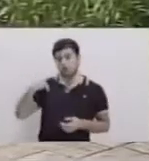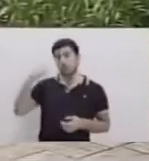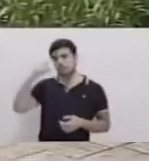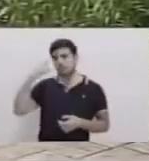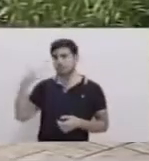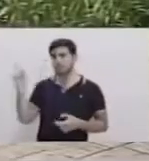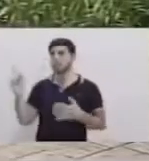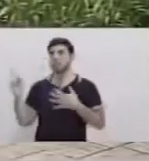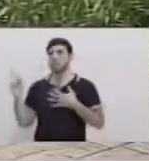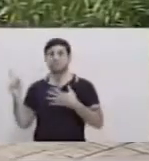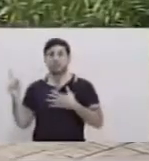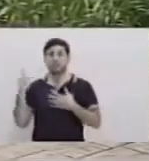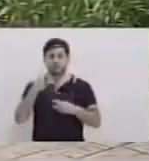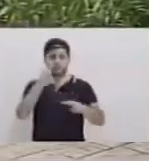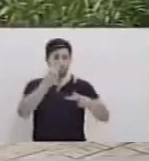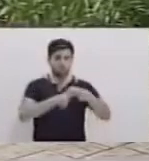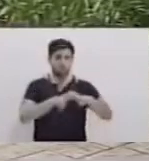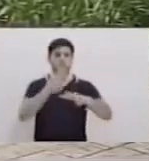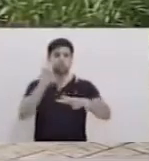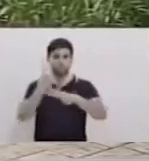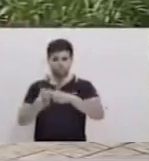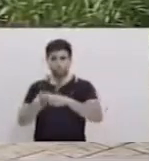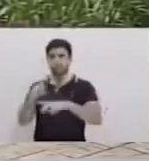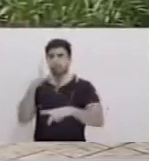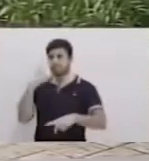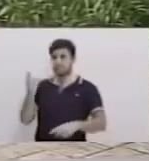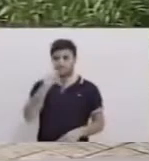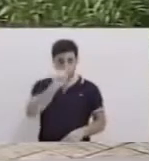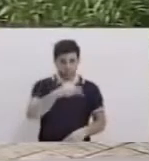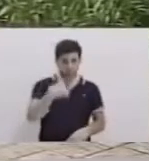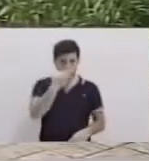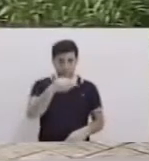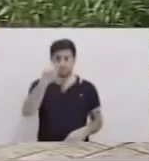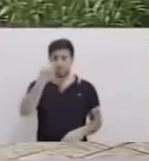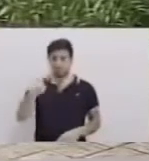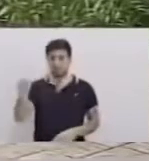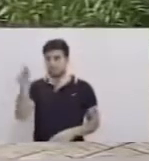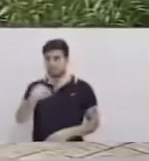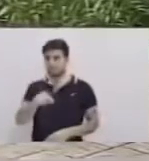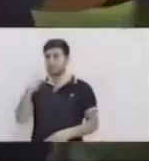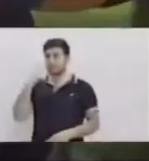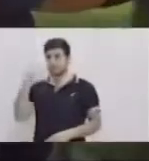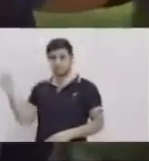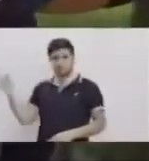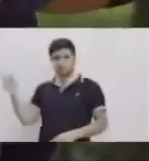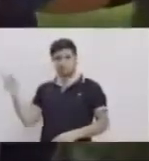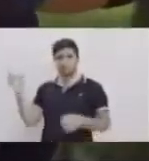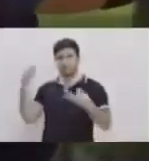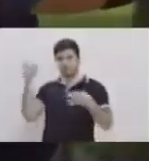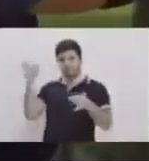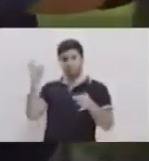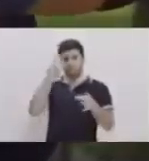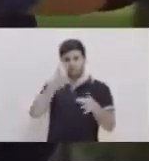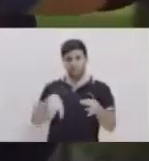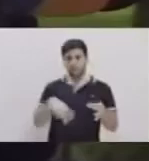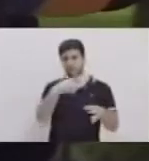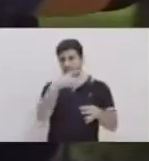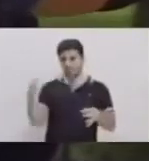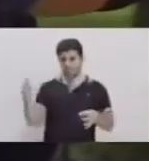hoy vamos a aplicar también un juego que se llama el Totito. Si se dan cuenta, se dibujan varios cuadrantes, son